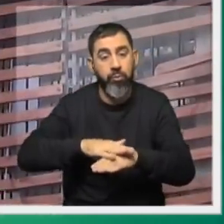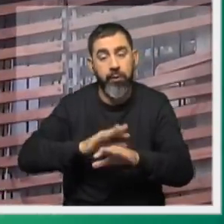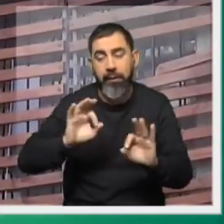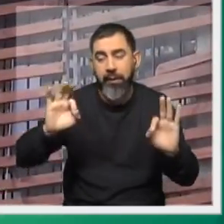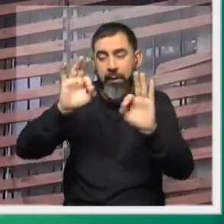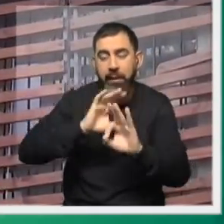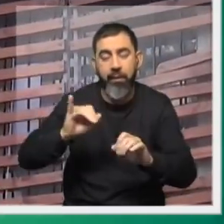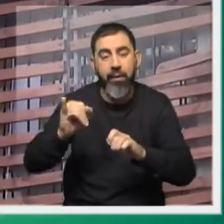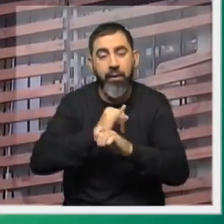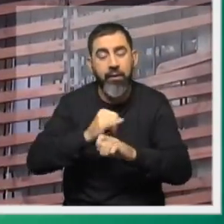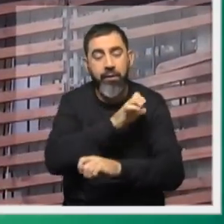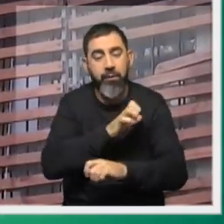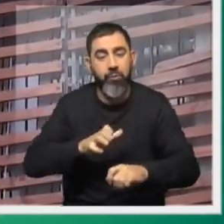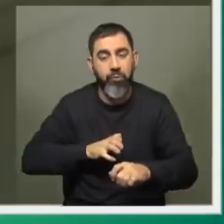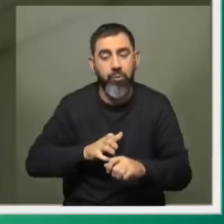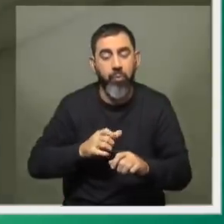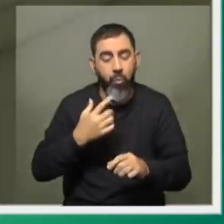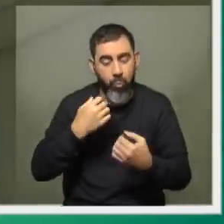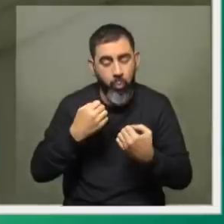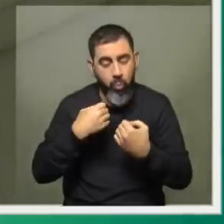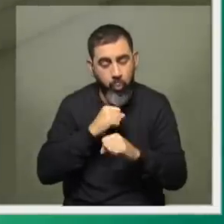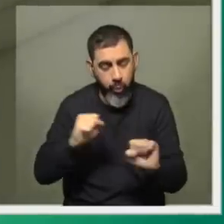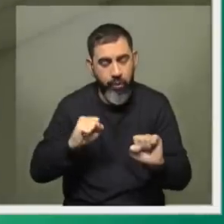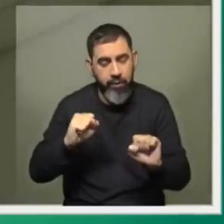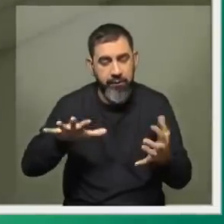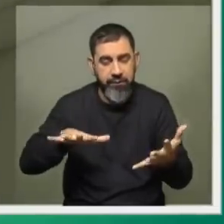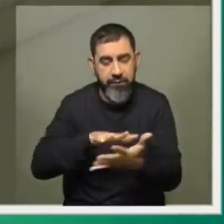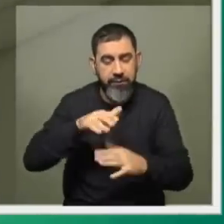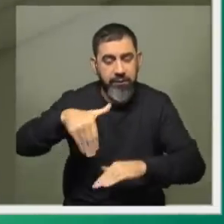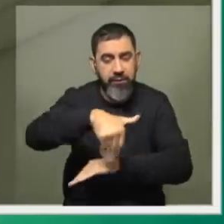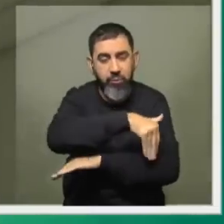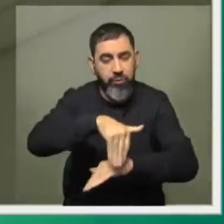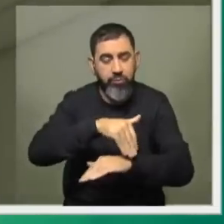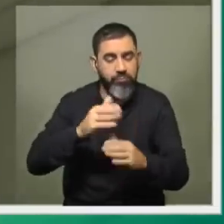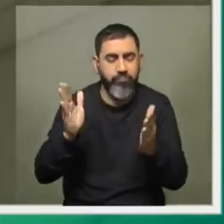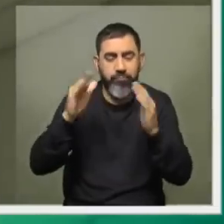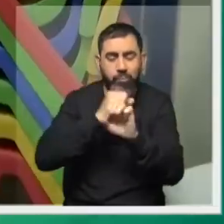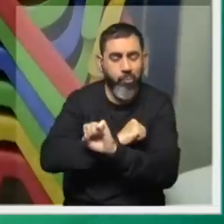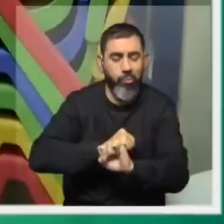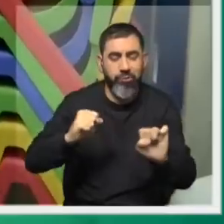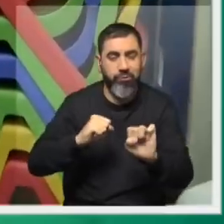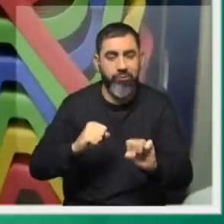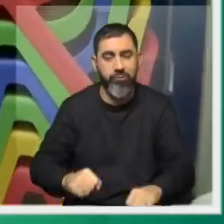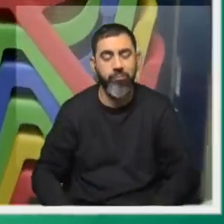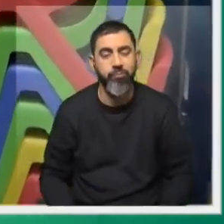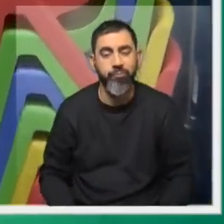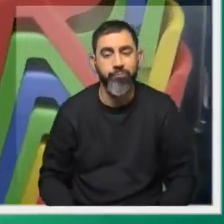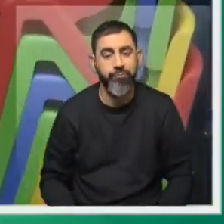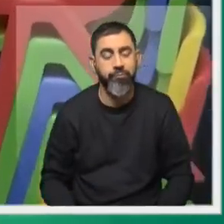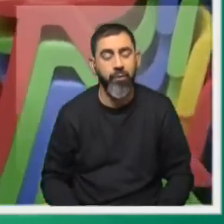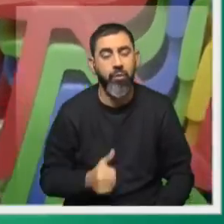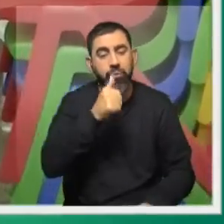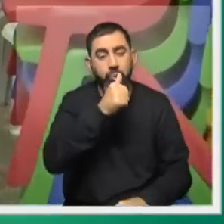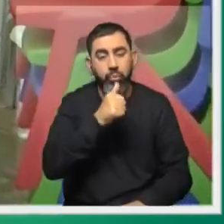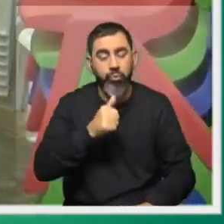del estado en este momento puede este con la situación de calle este este ni las instituciones del estado Este